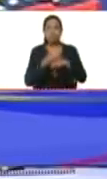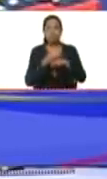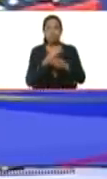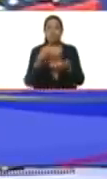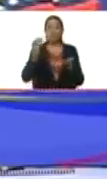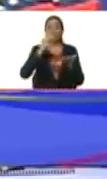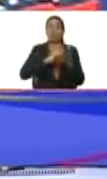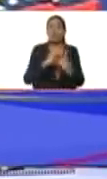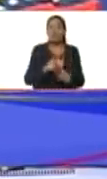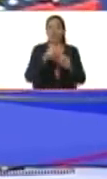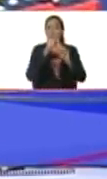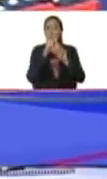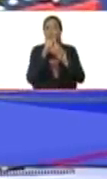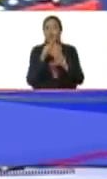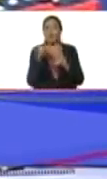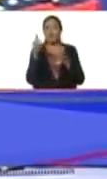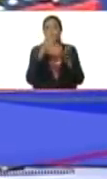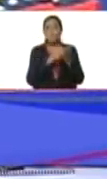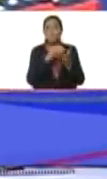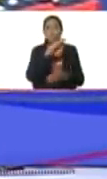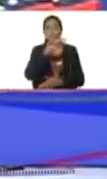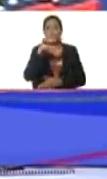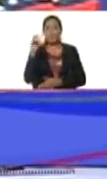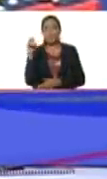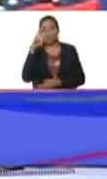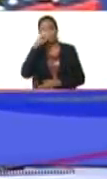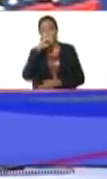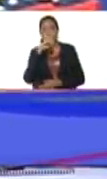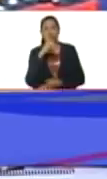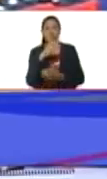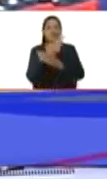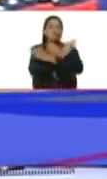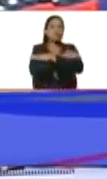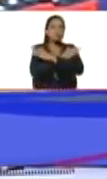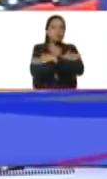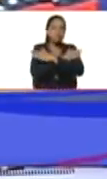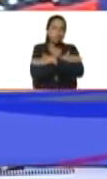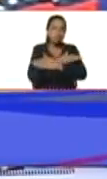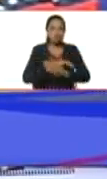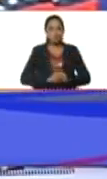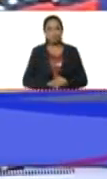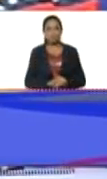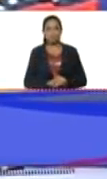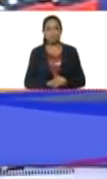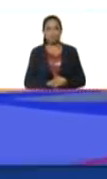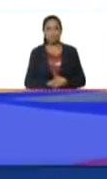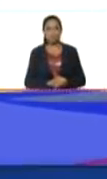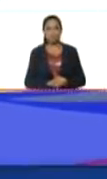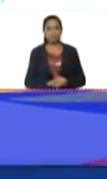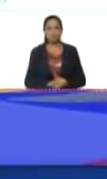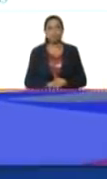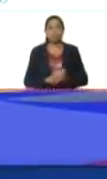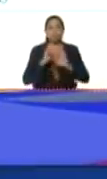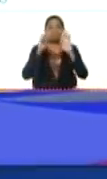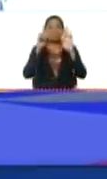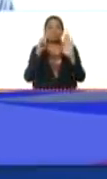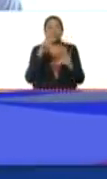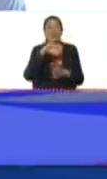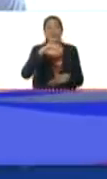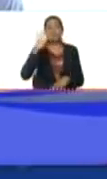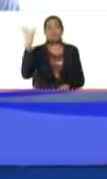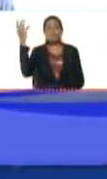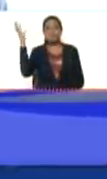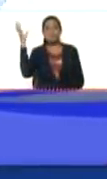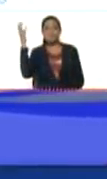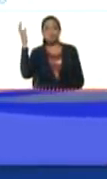vez dentro de 1500 años, Capriles. Felicitaciones, Capriles. 6 patrullas, presidente, para 3 millones